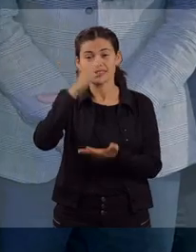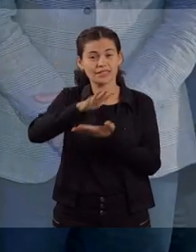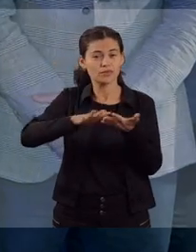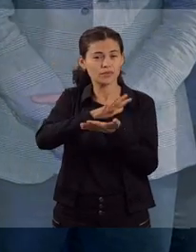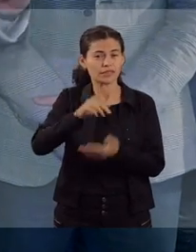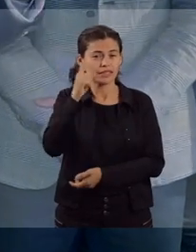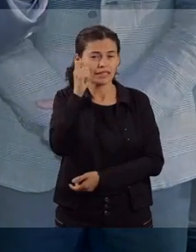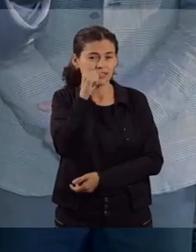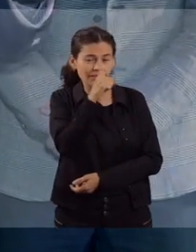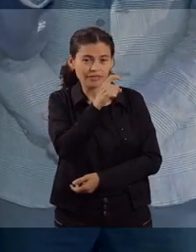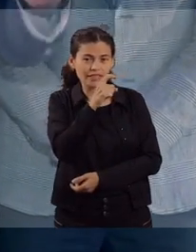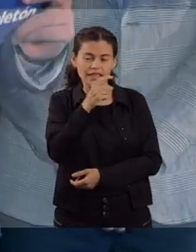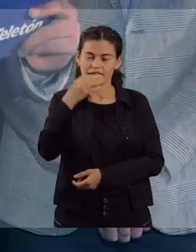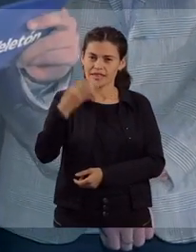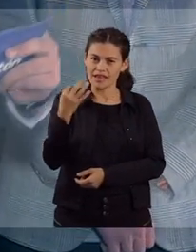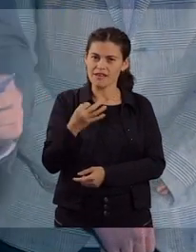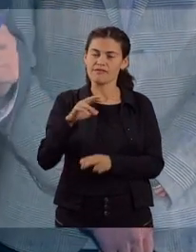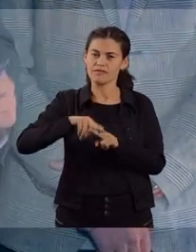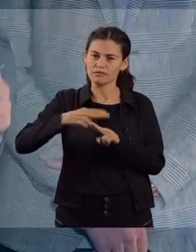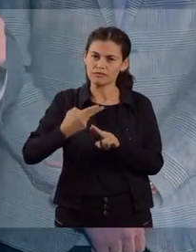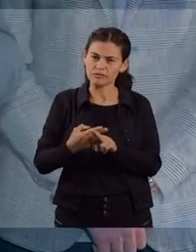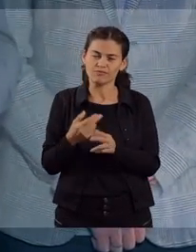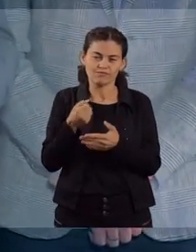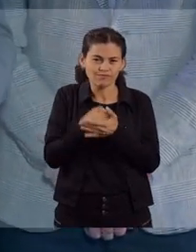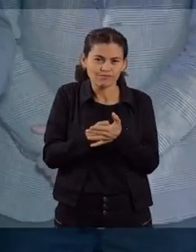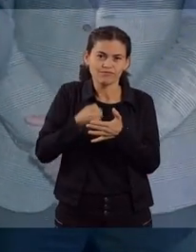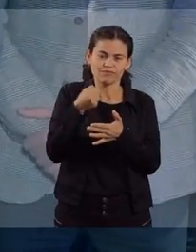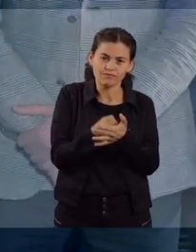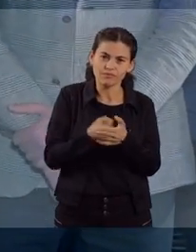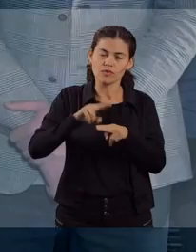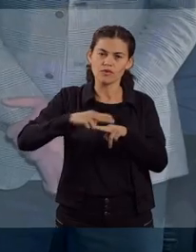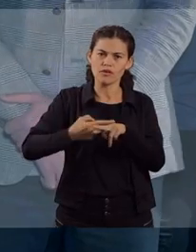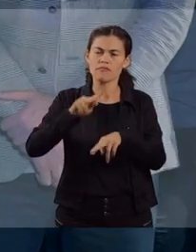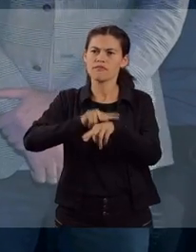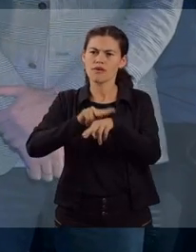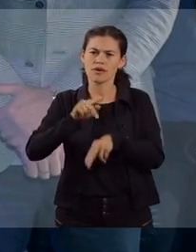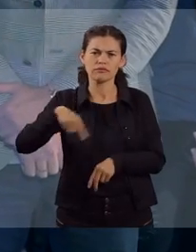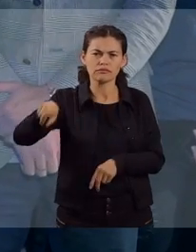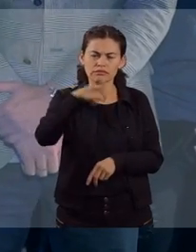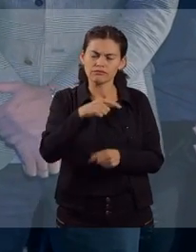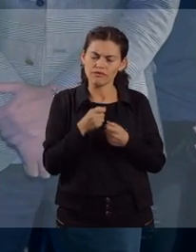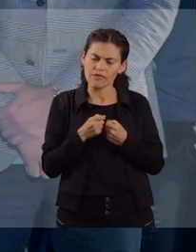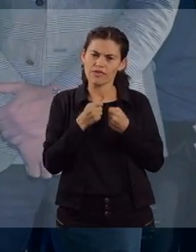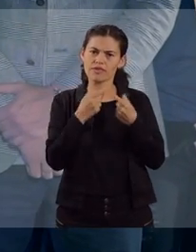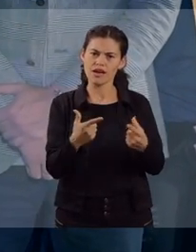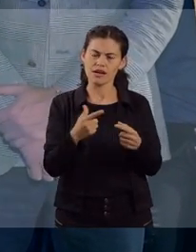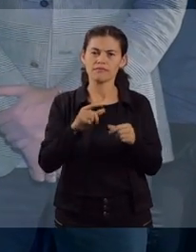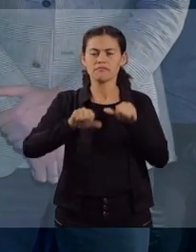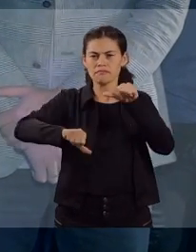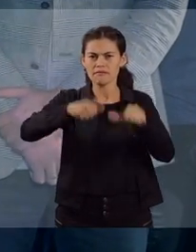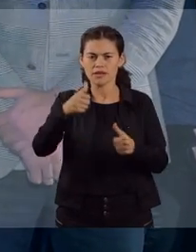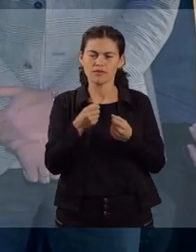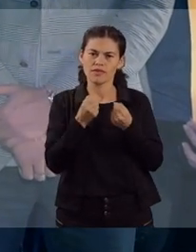momentos, donde tenemos que remar contra la corriente, los paraguayos y las paraguayas somos capaces de sacar lo mejor de nosotros, de poner ese